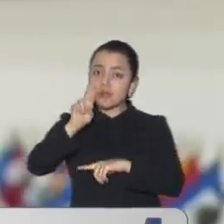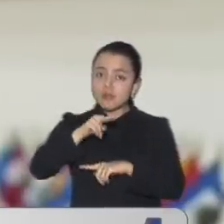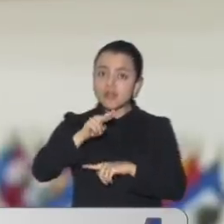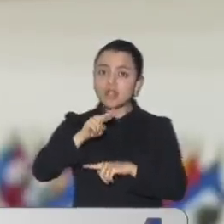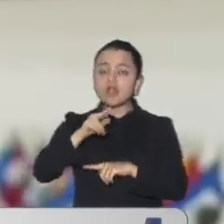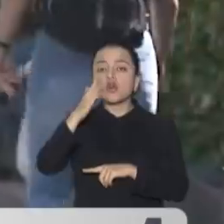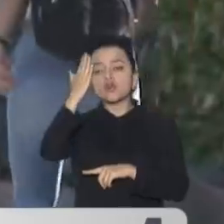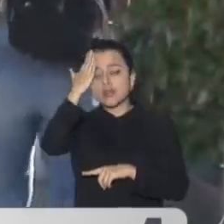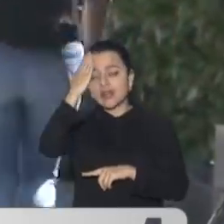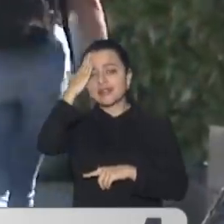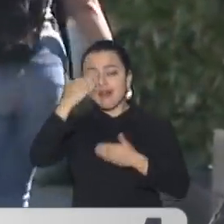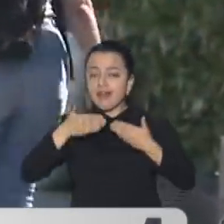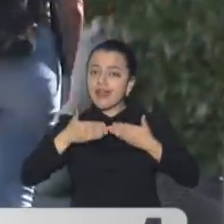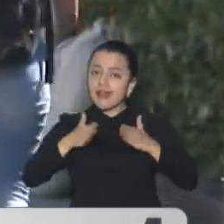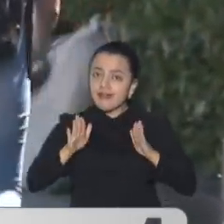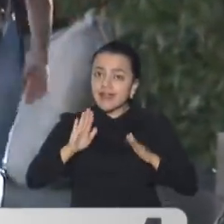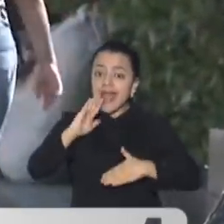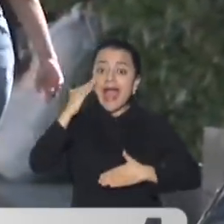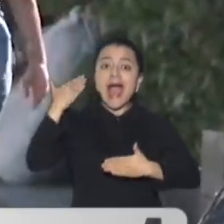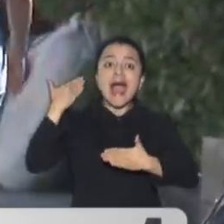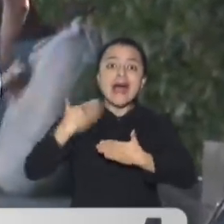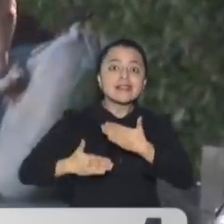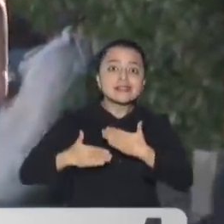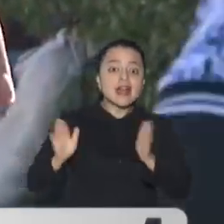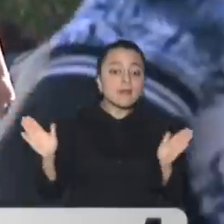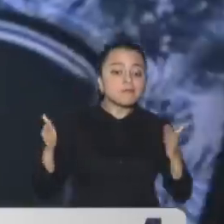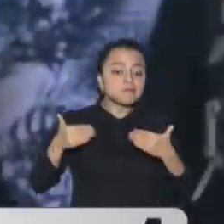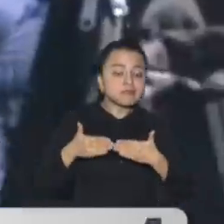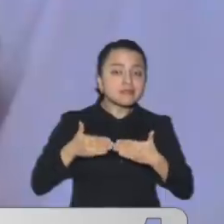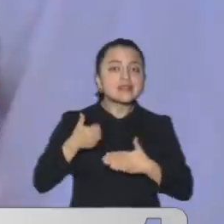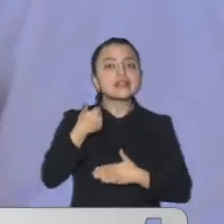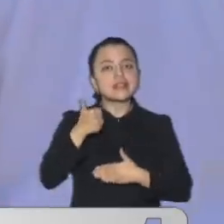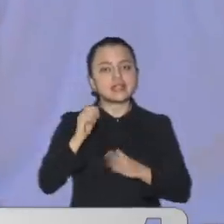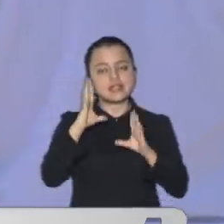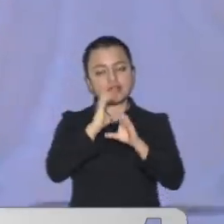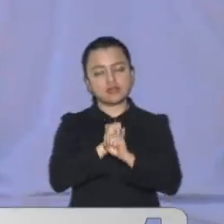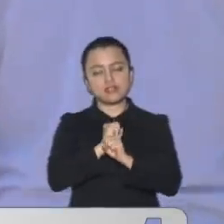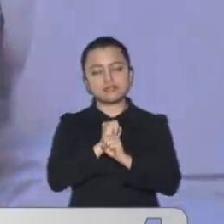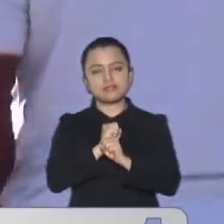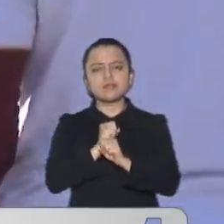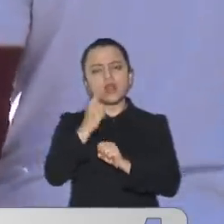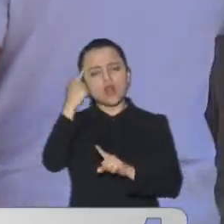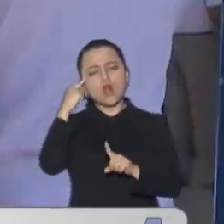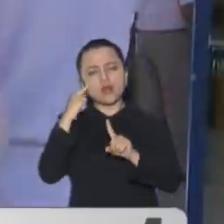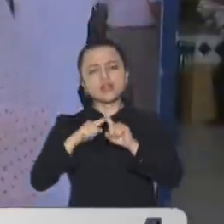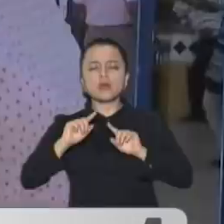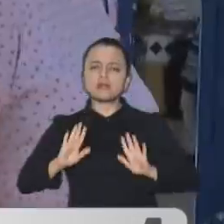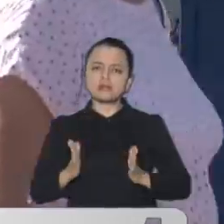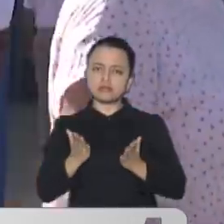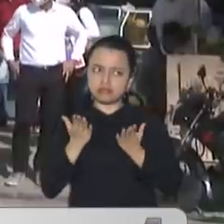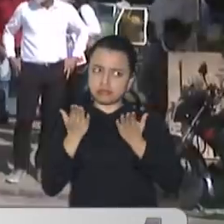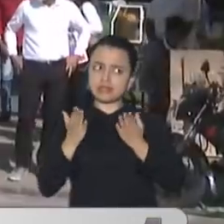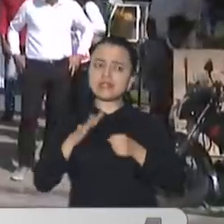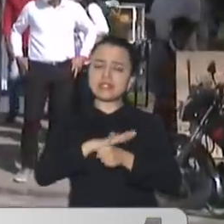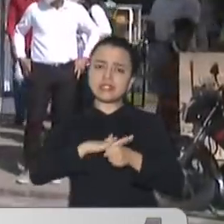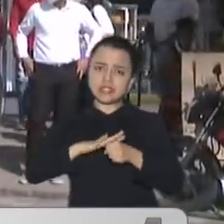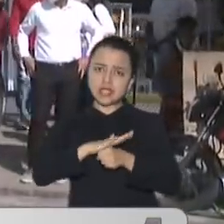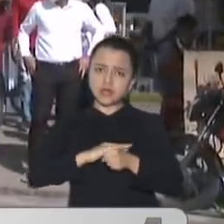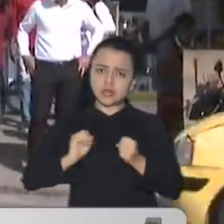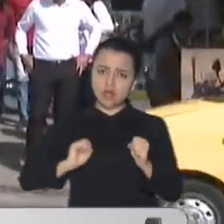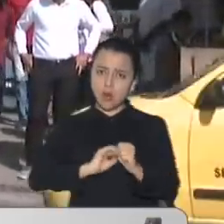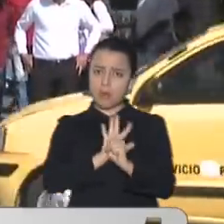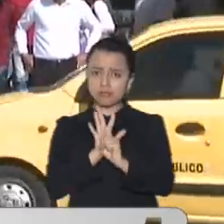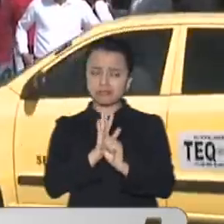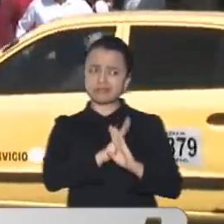vender hasta las 10 de la noche. Frente a las nuevas restricciones y con el fin de contribuir a la movilización de personas, el mandatario además